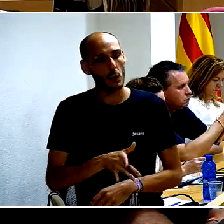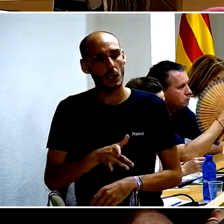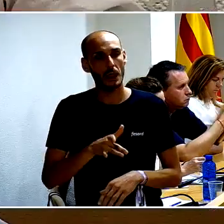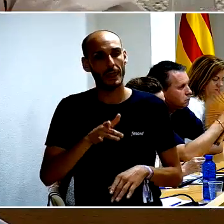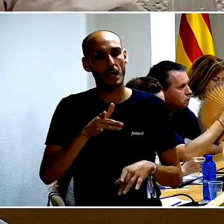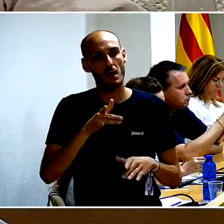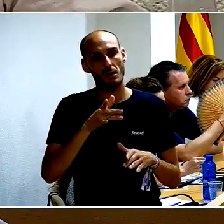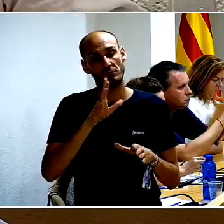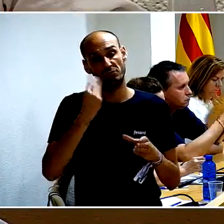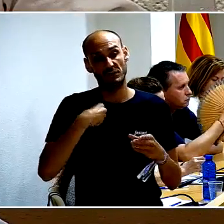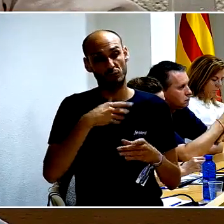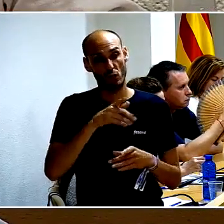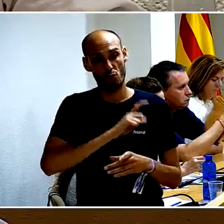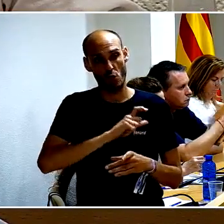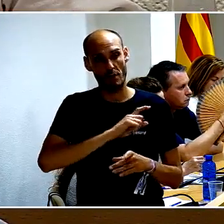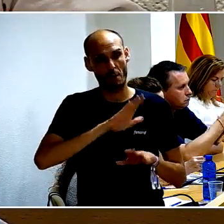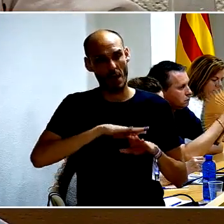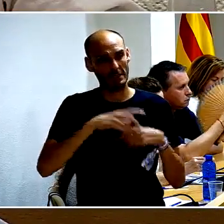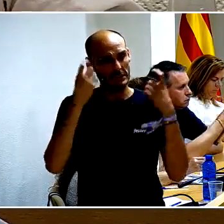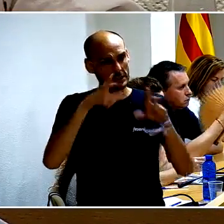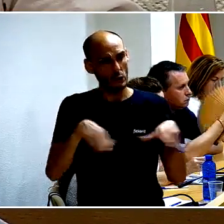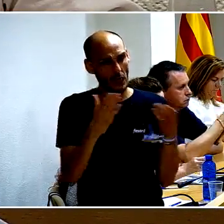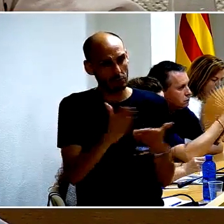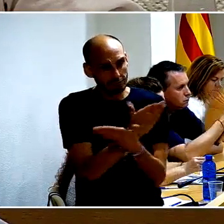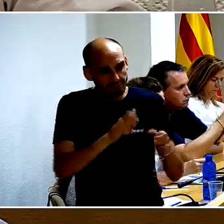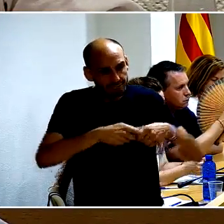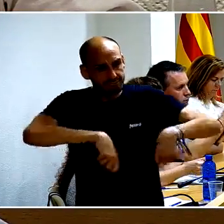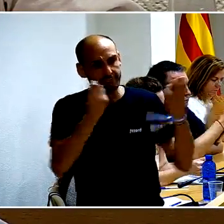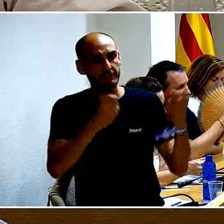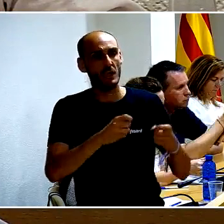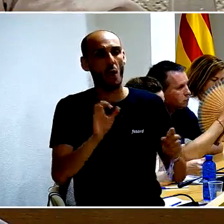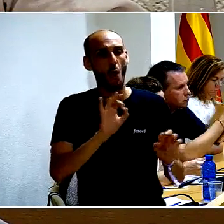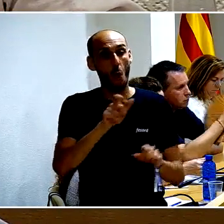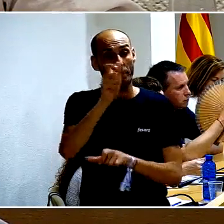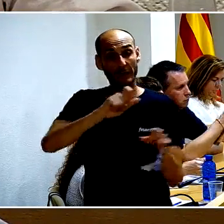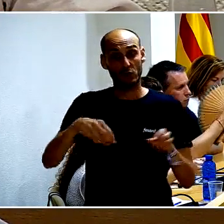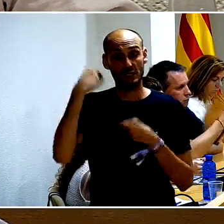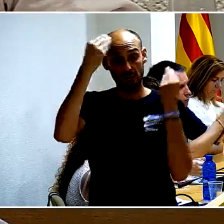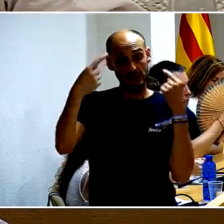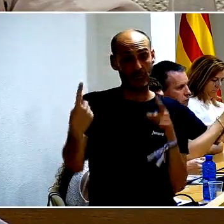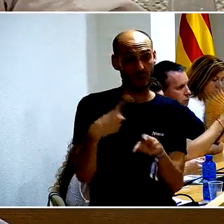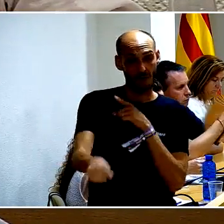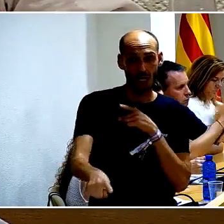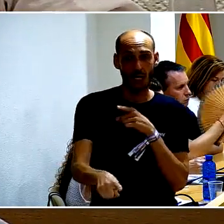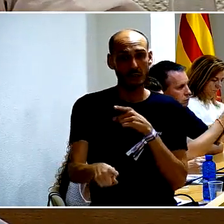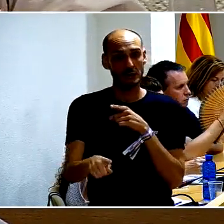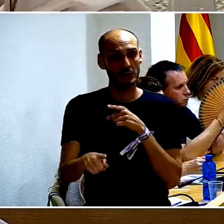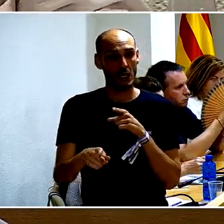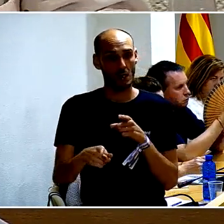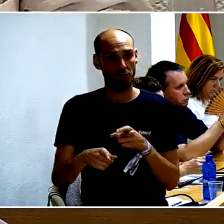enfrentamiento, la división social y el malestar de los que no piensan como ellos, ya que no quieren revivir fantasmas del